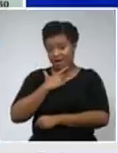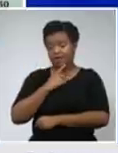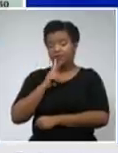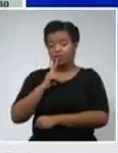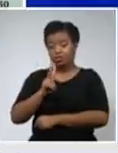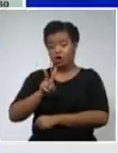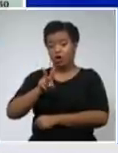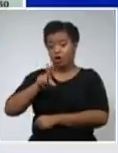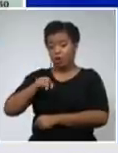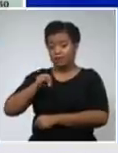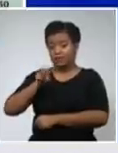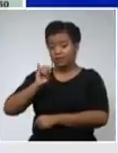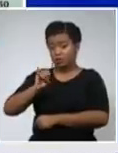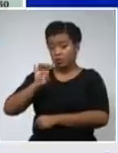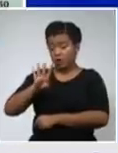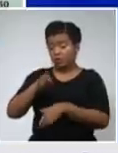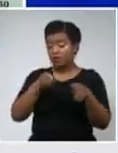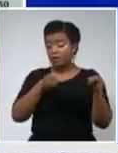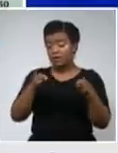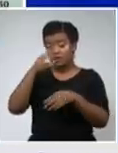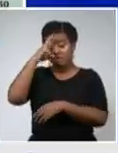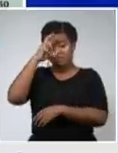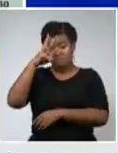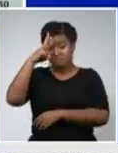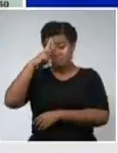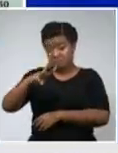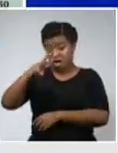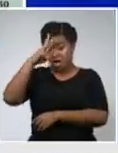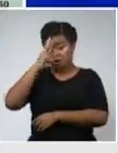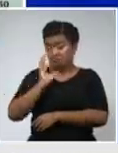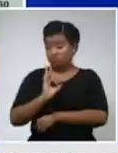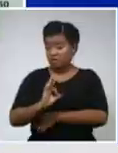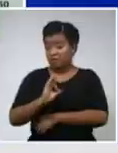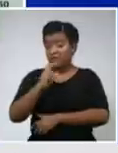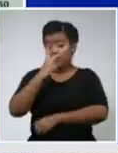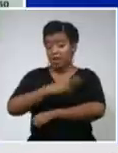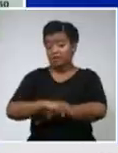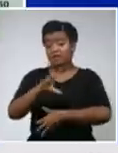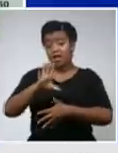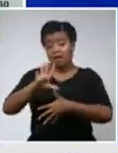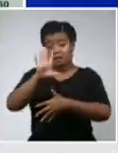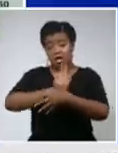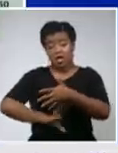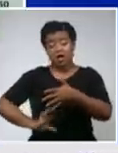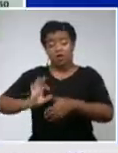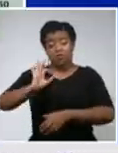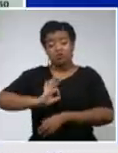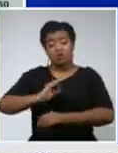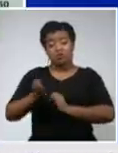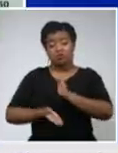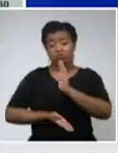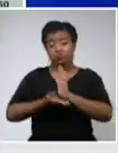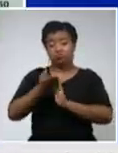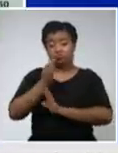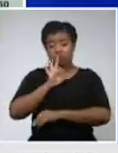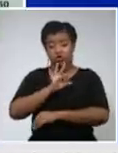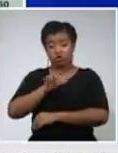hemos analizado como país de la región de las Américas con una tasa elevada,